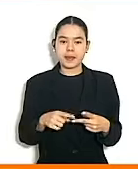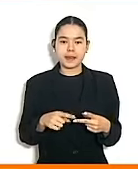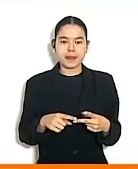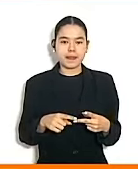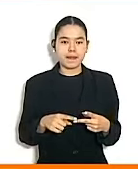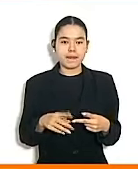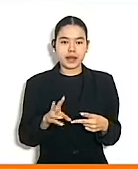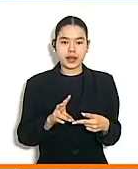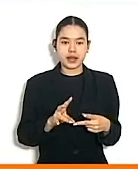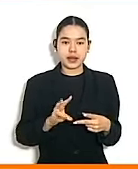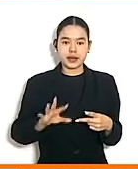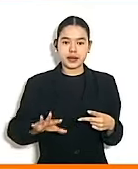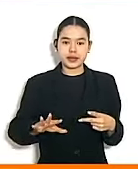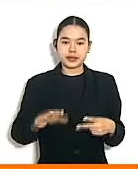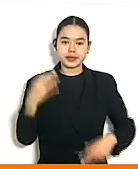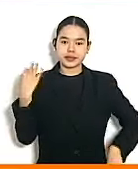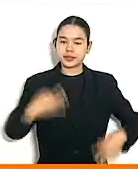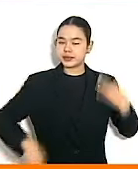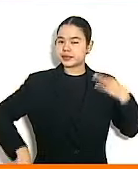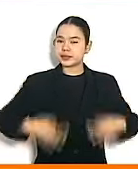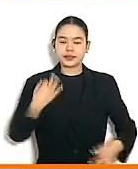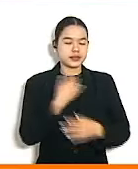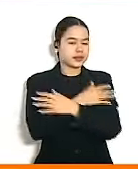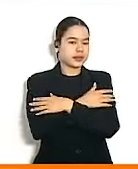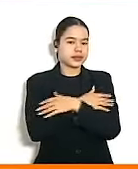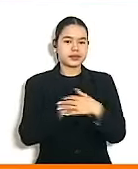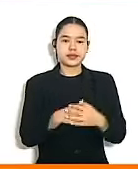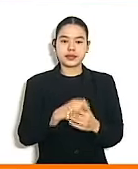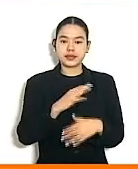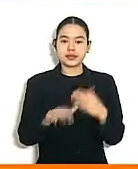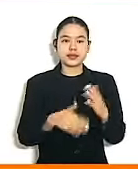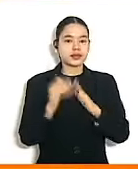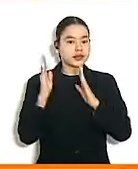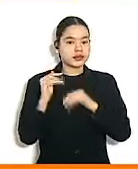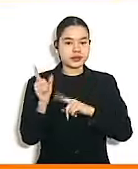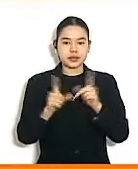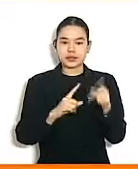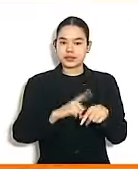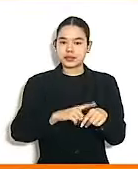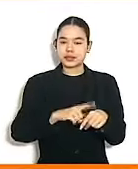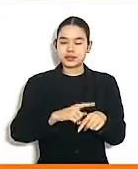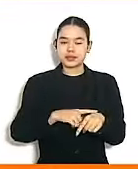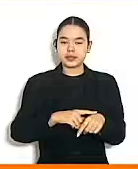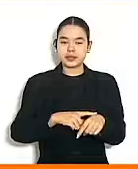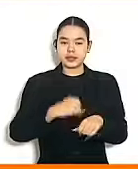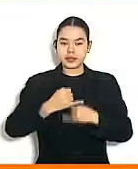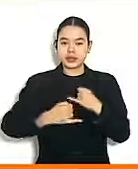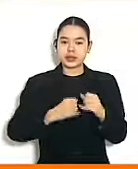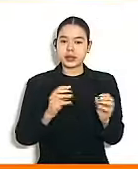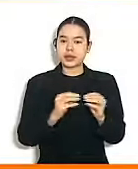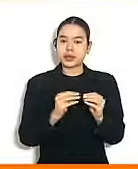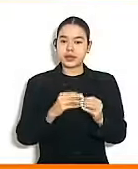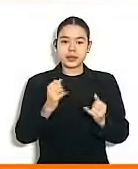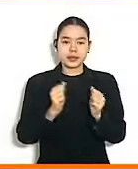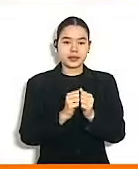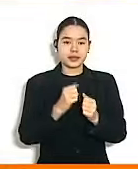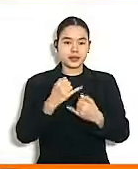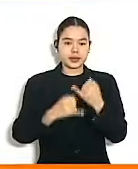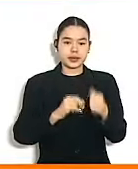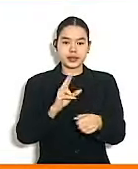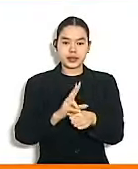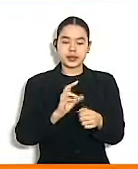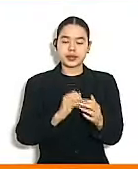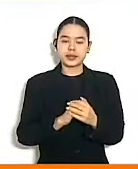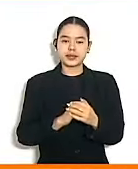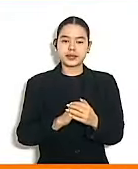2, 75. Muchas felicidades y espero que estés listo porque es momento de ganar mucho más junto a Juga